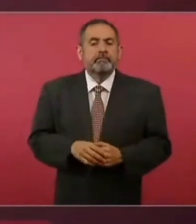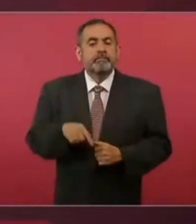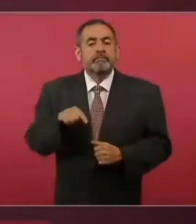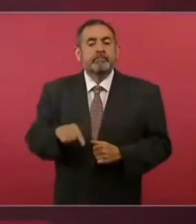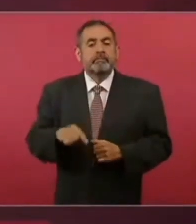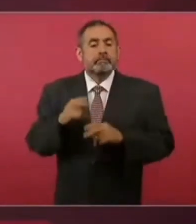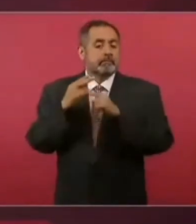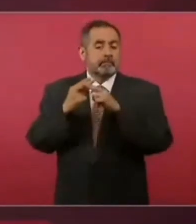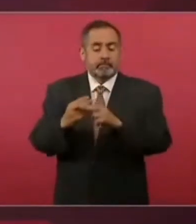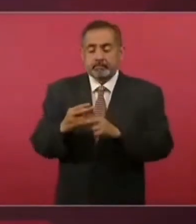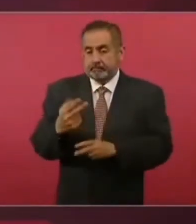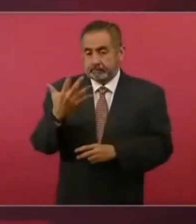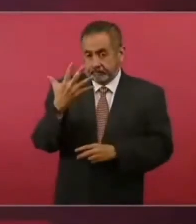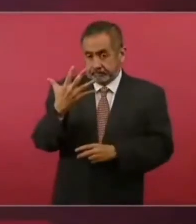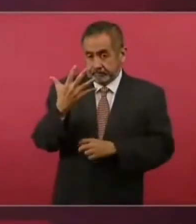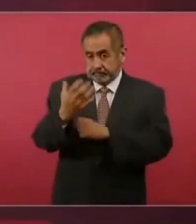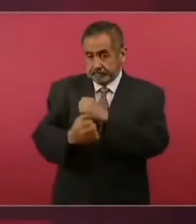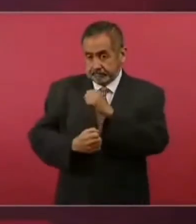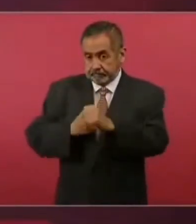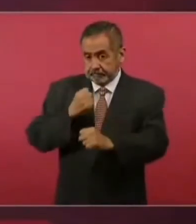celebrar 5 años,